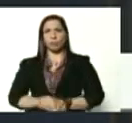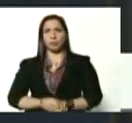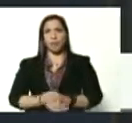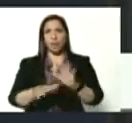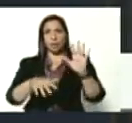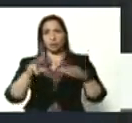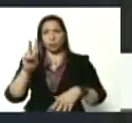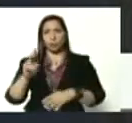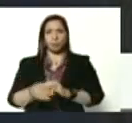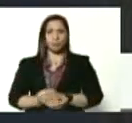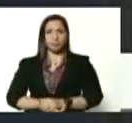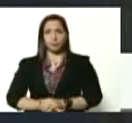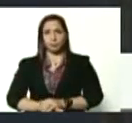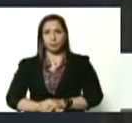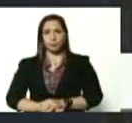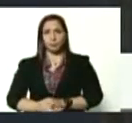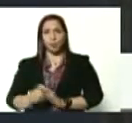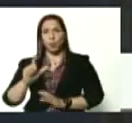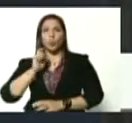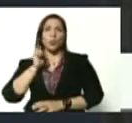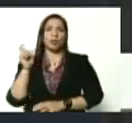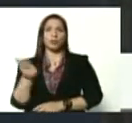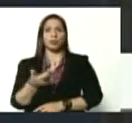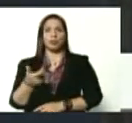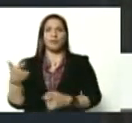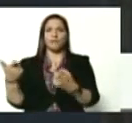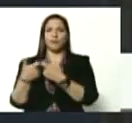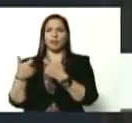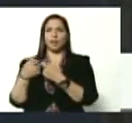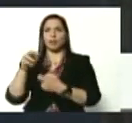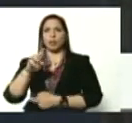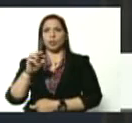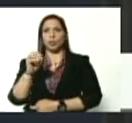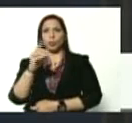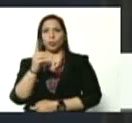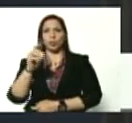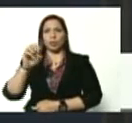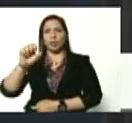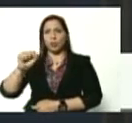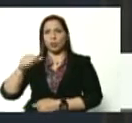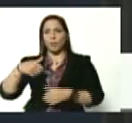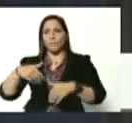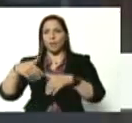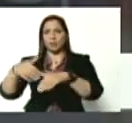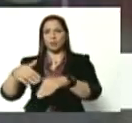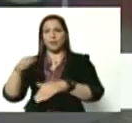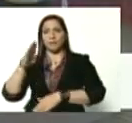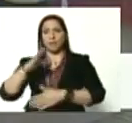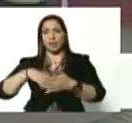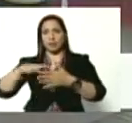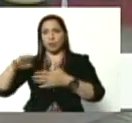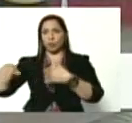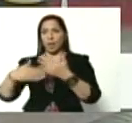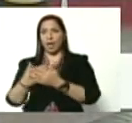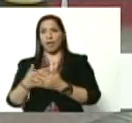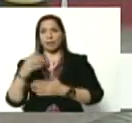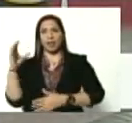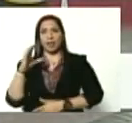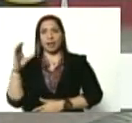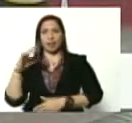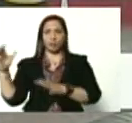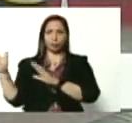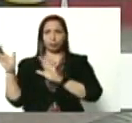12 en guatire batalla del rodeo en su avance desde barcelona hasta caracas el generador josé francisco bermúdez